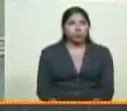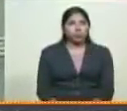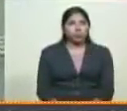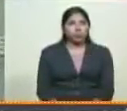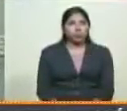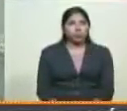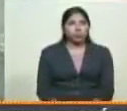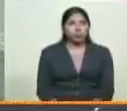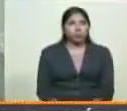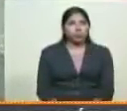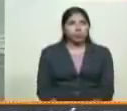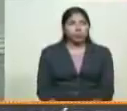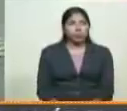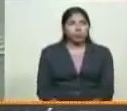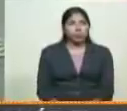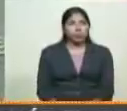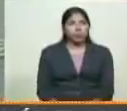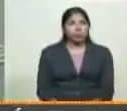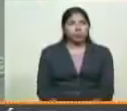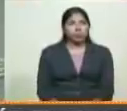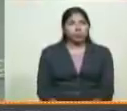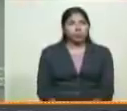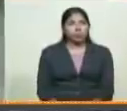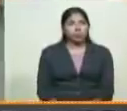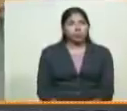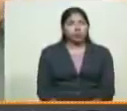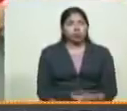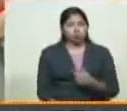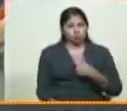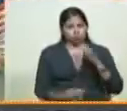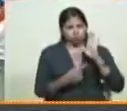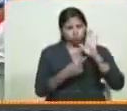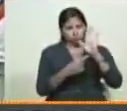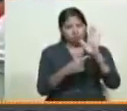He traído el plan de la patria.